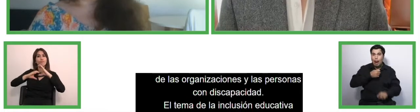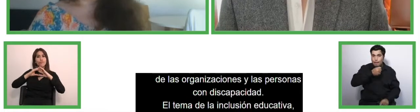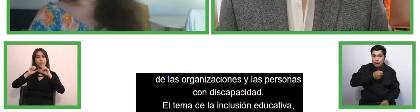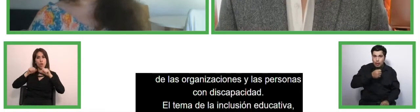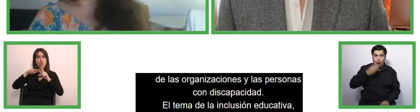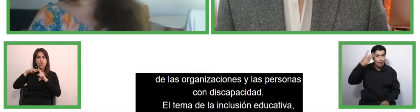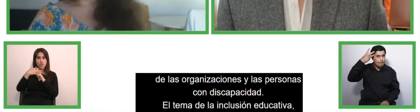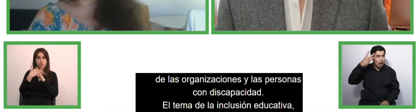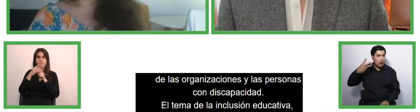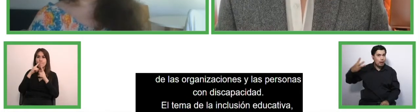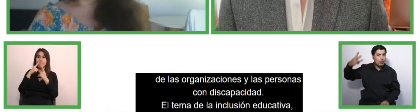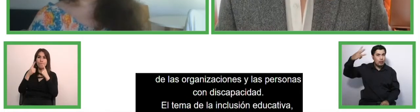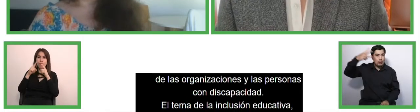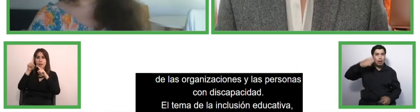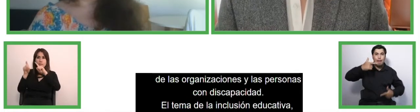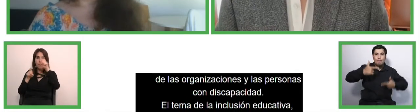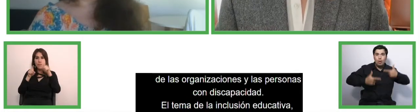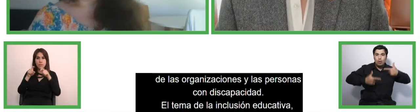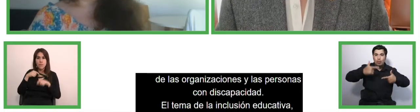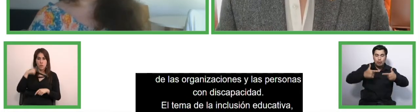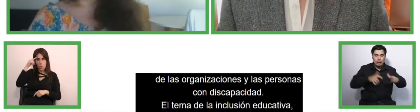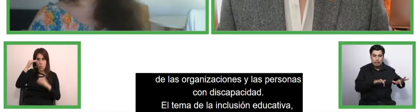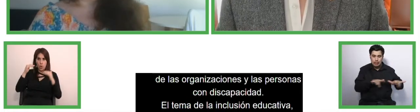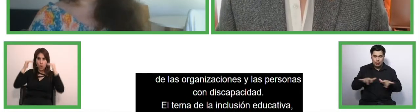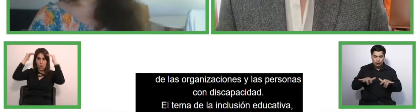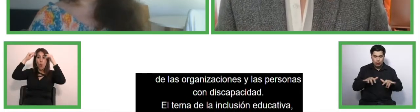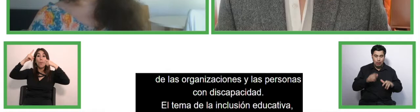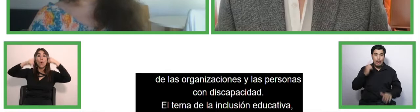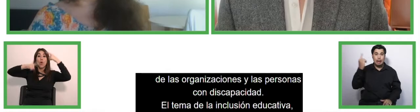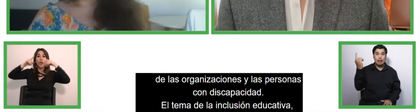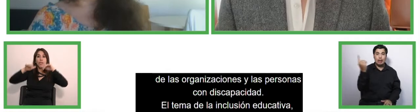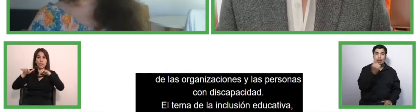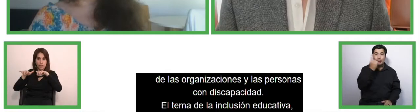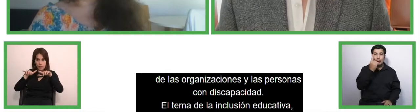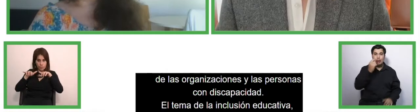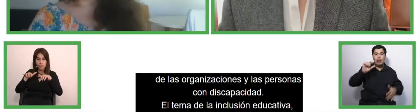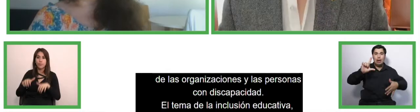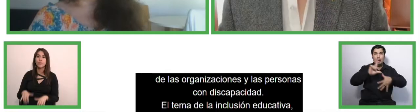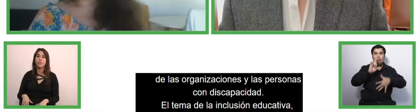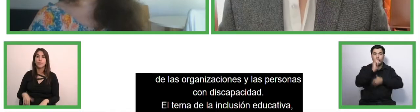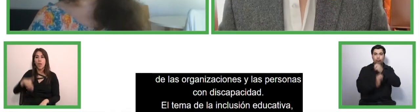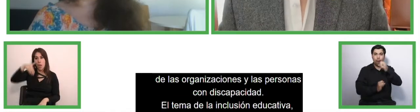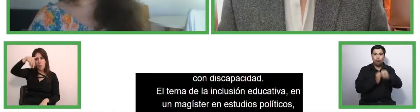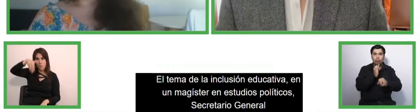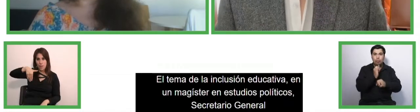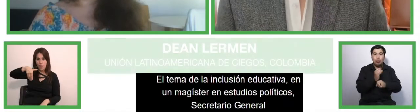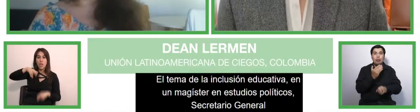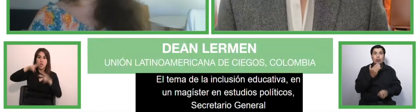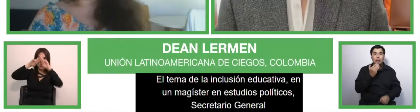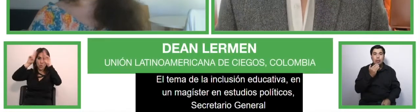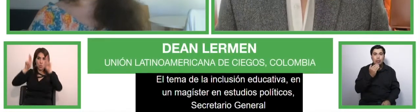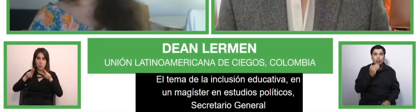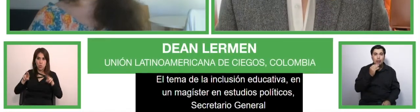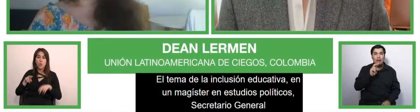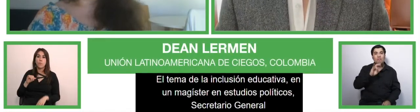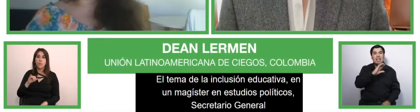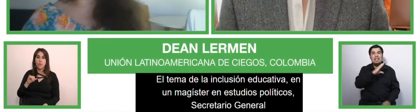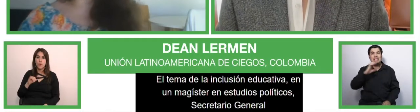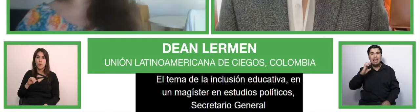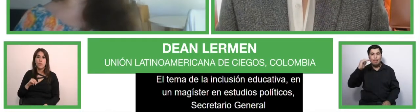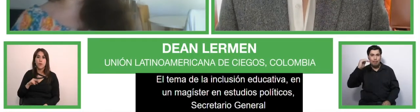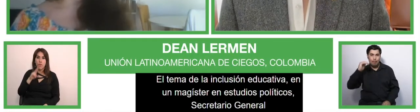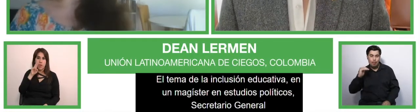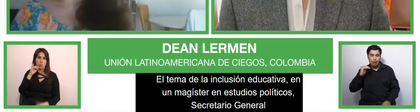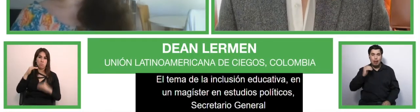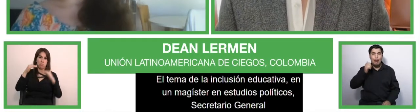estudios políticos, secretario general de la Unión Latinoamericana de Ciegos, ULAC, y vicepresidente de la Coordinadora Nacional de Organizaciones de Personas